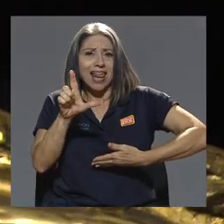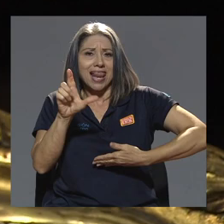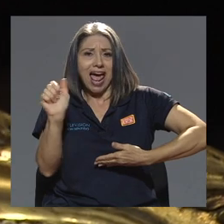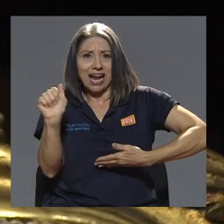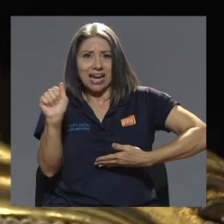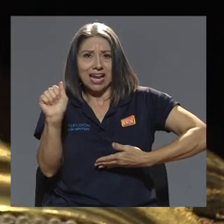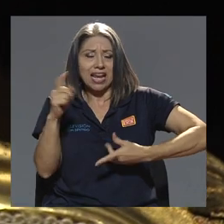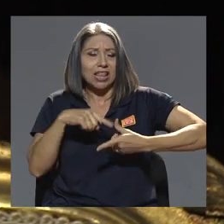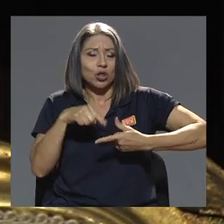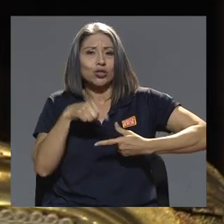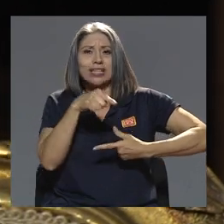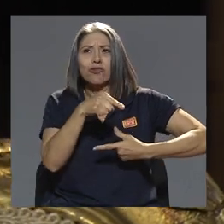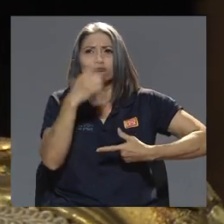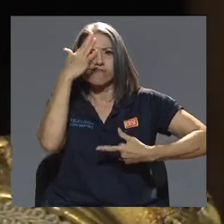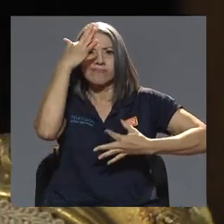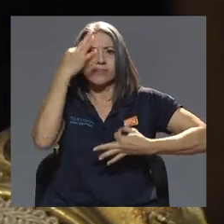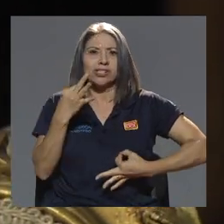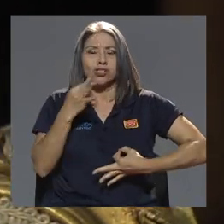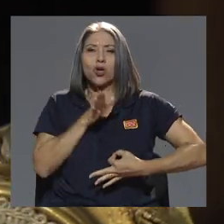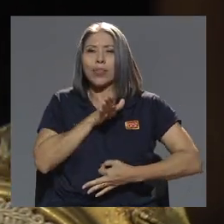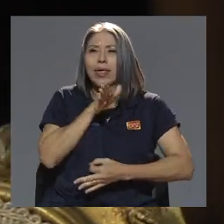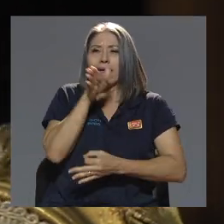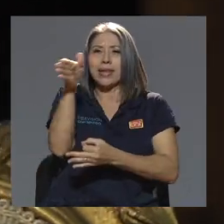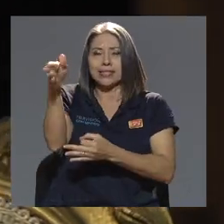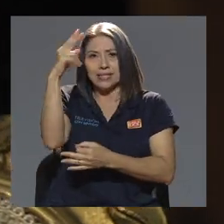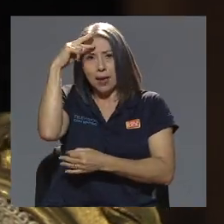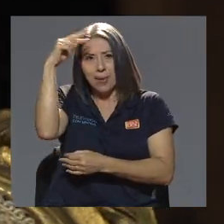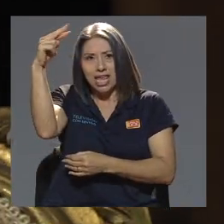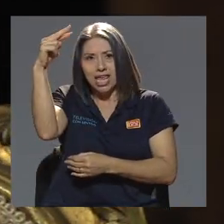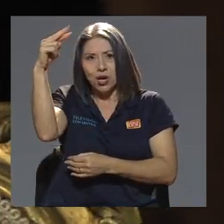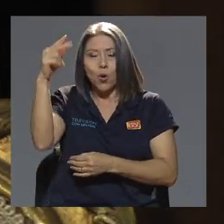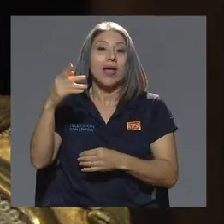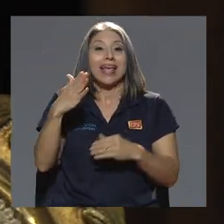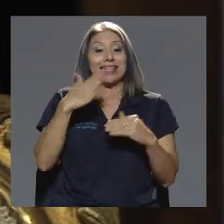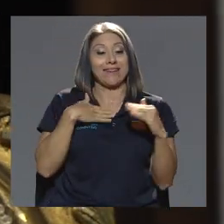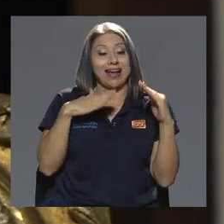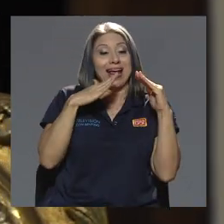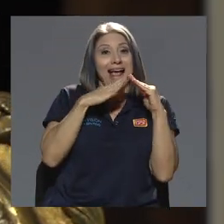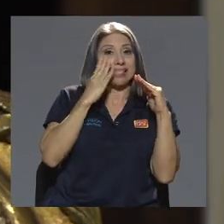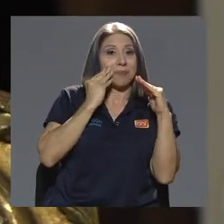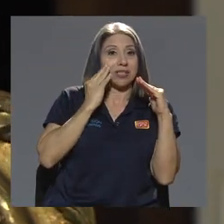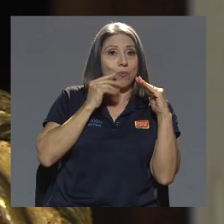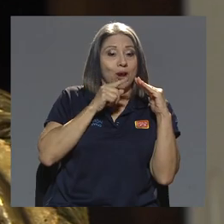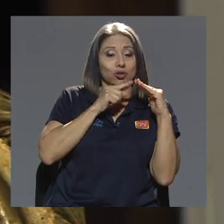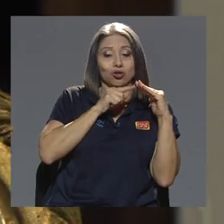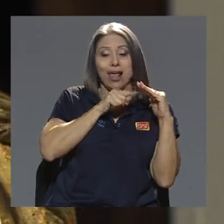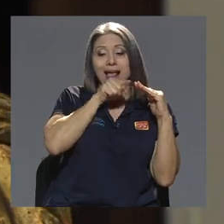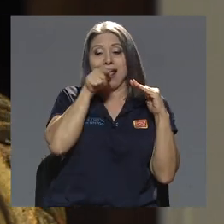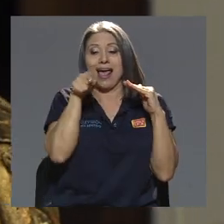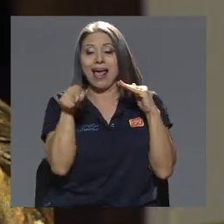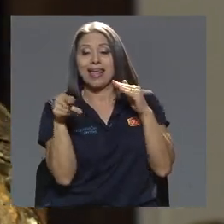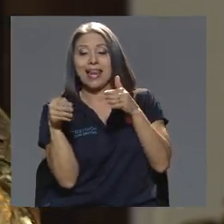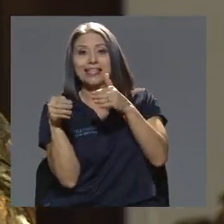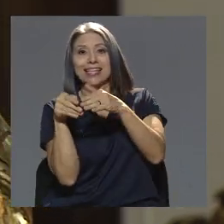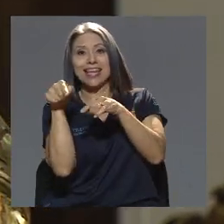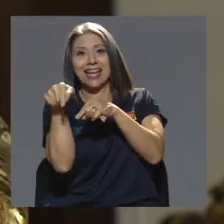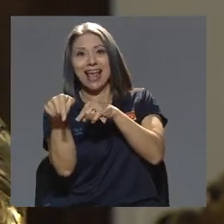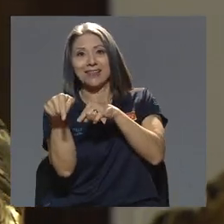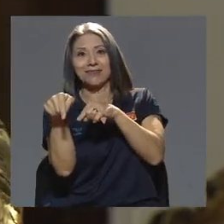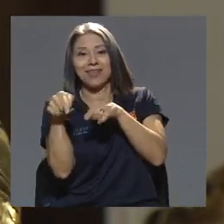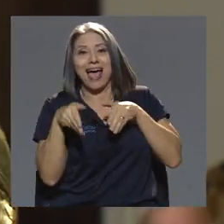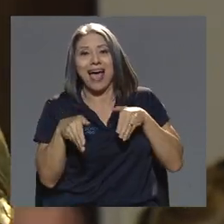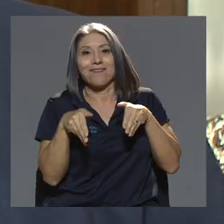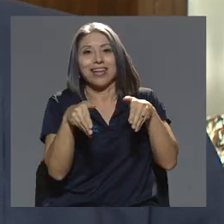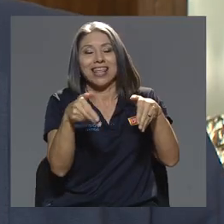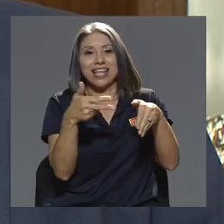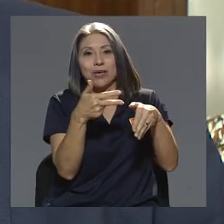irse a México. Y llegan a vivir a la esquina de casa de mis abuelos, en Avenida Chapultepec